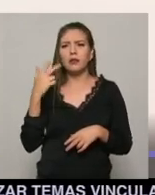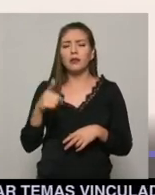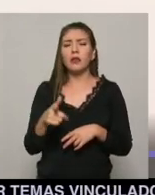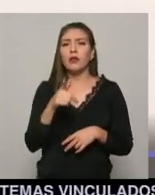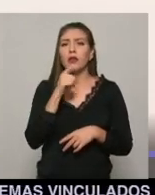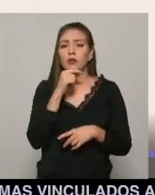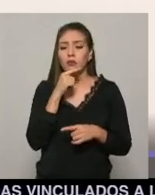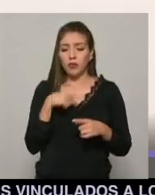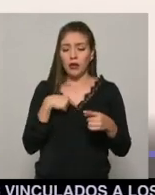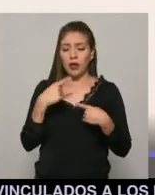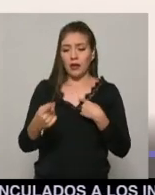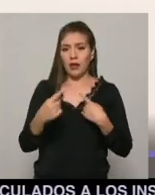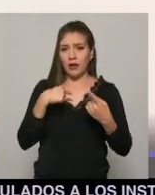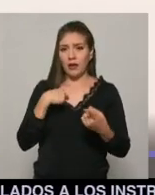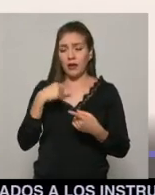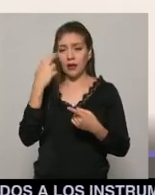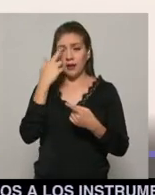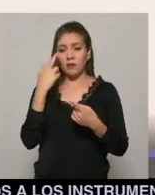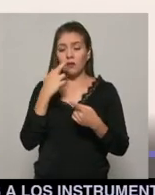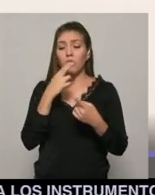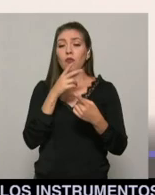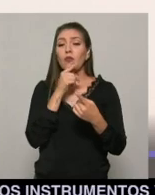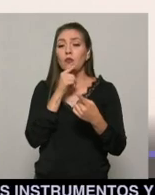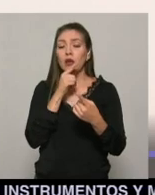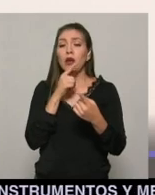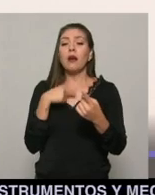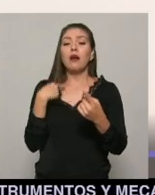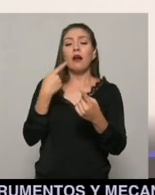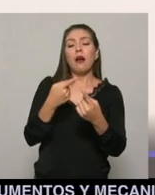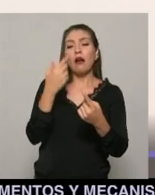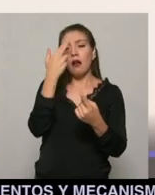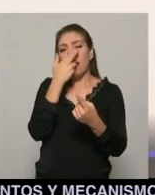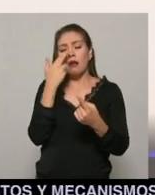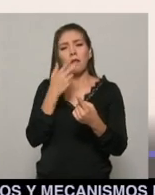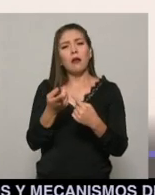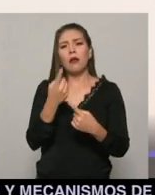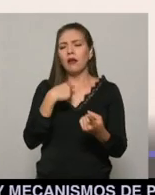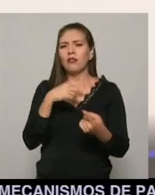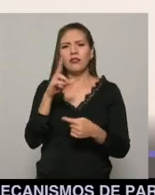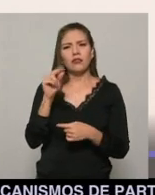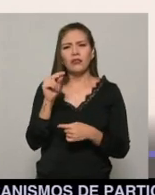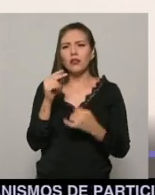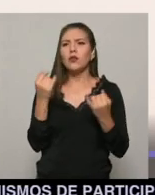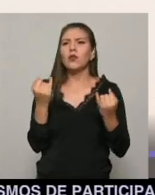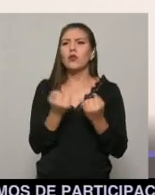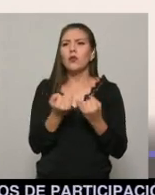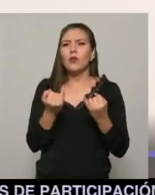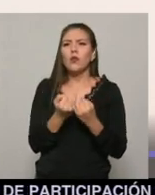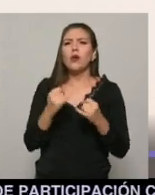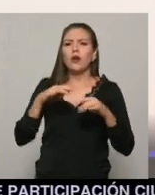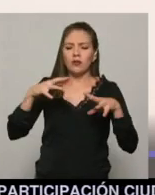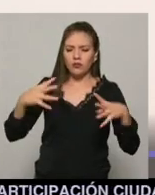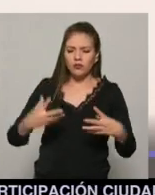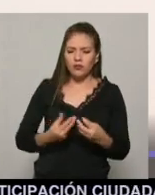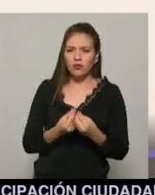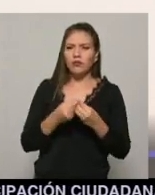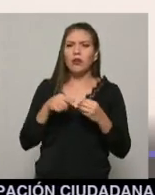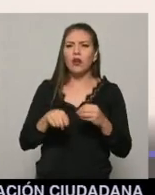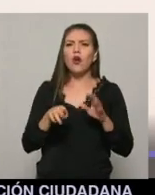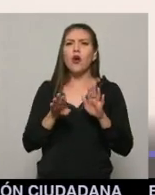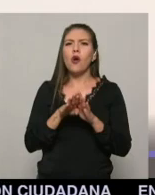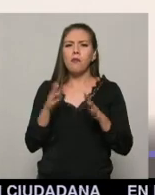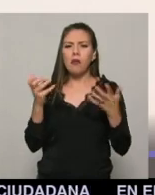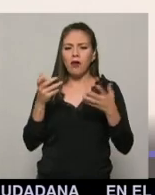policías los que se revisan, sino que eso ha generado, justo un poco lo que dice Fernando, esta estructura de impunidad. Es decir, se ha generado una estructura